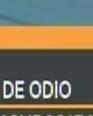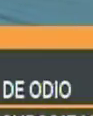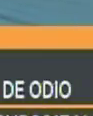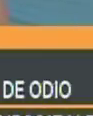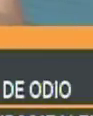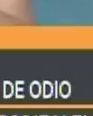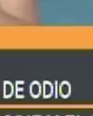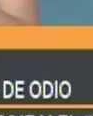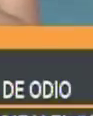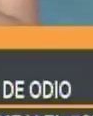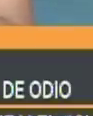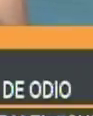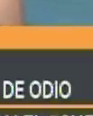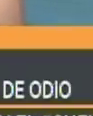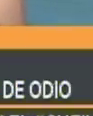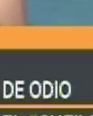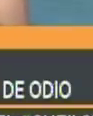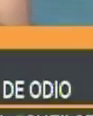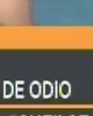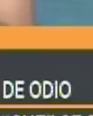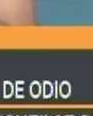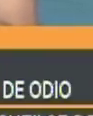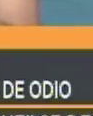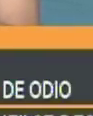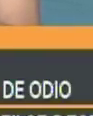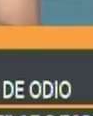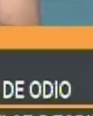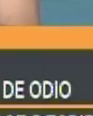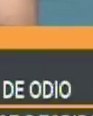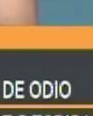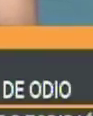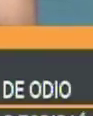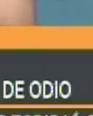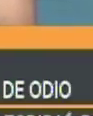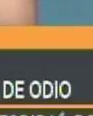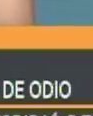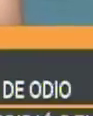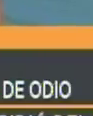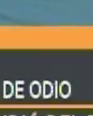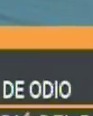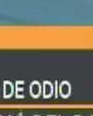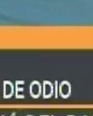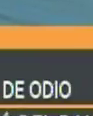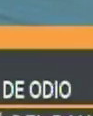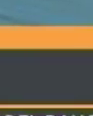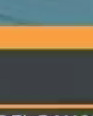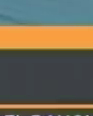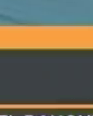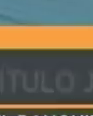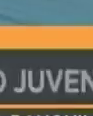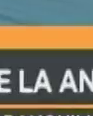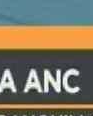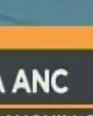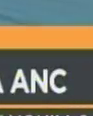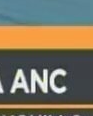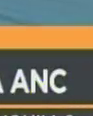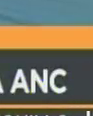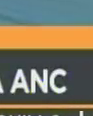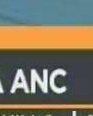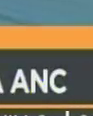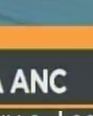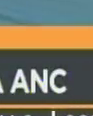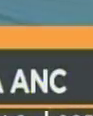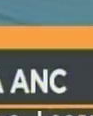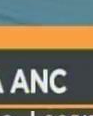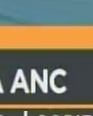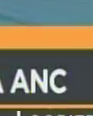Son campañas dirigidas desde los centros imperiales. Por eso para nosotros es fundamental, como revolucionario, sanar el